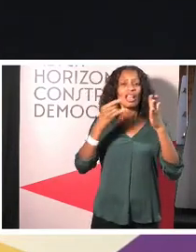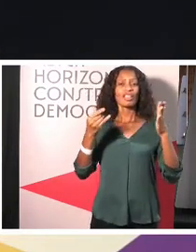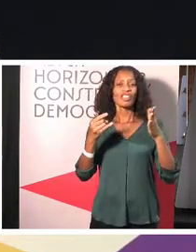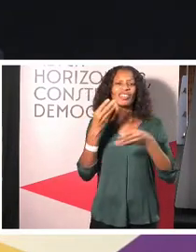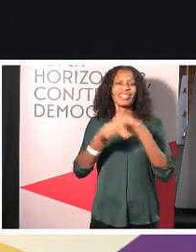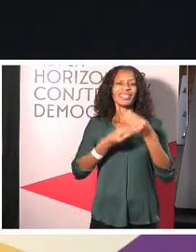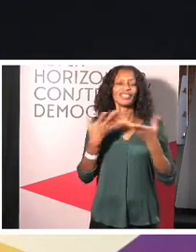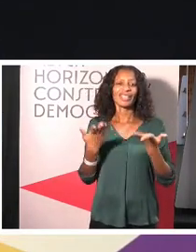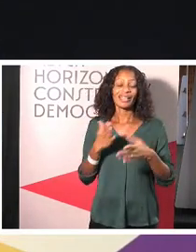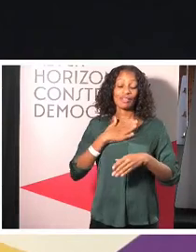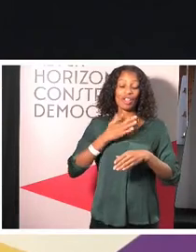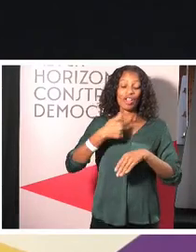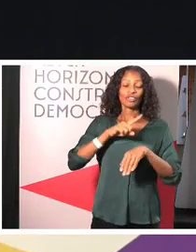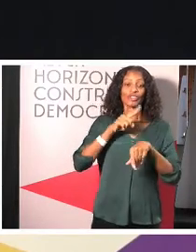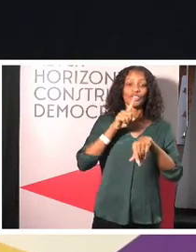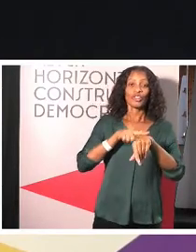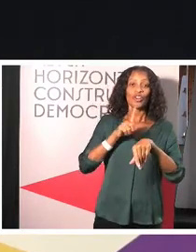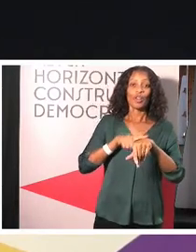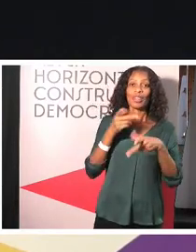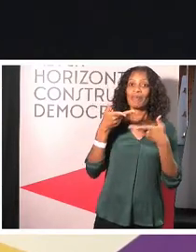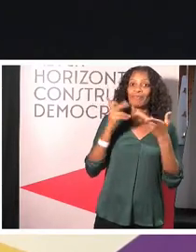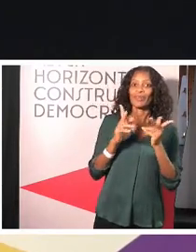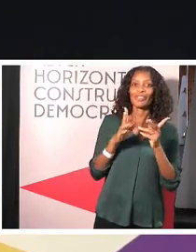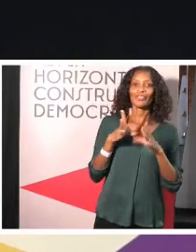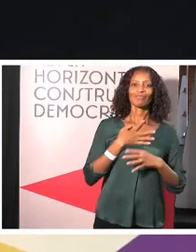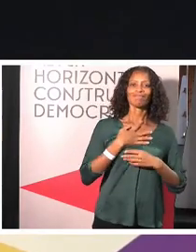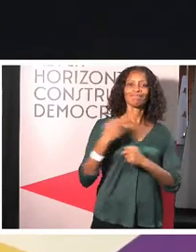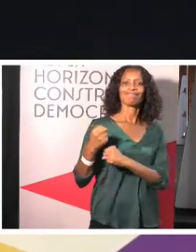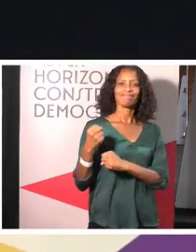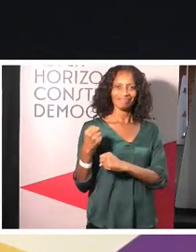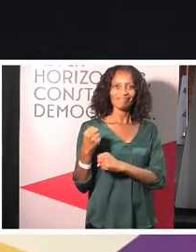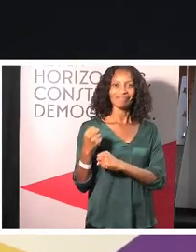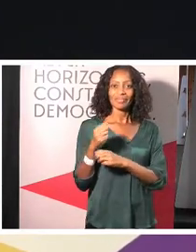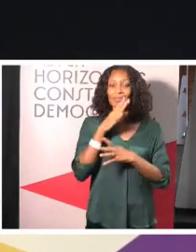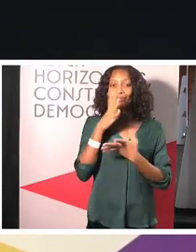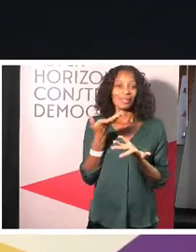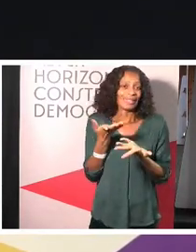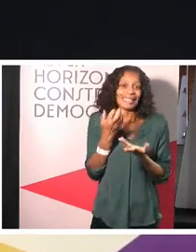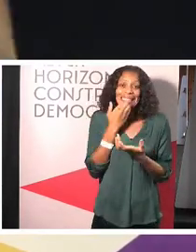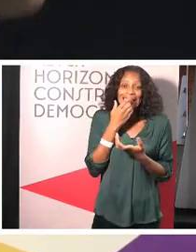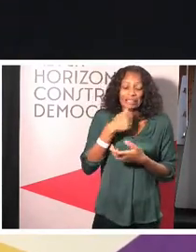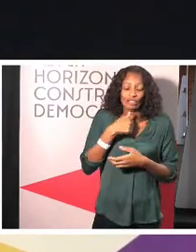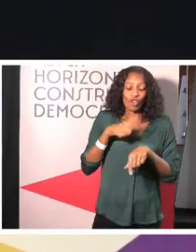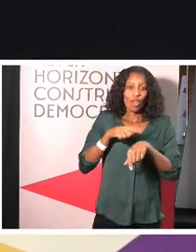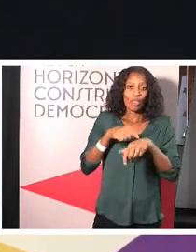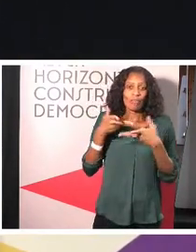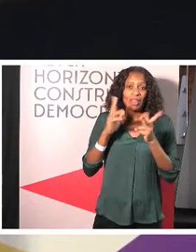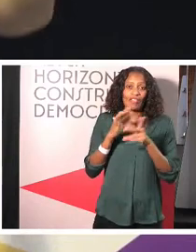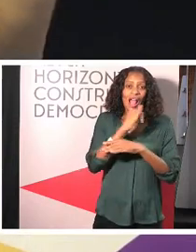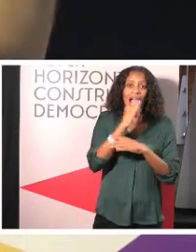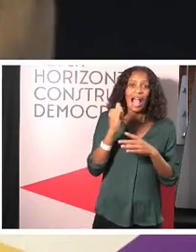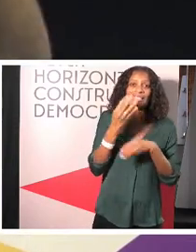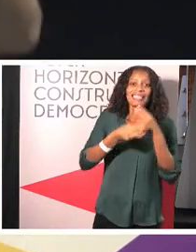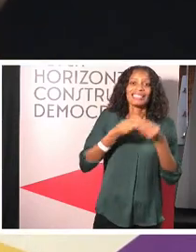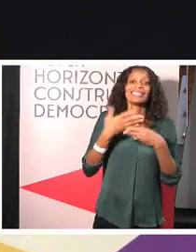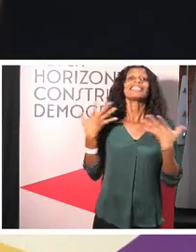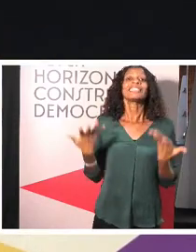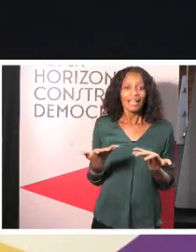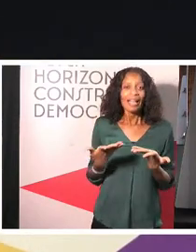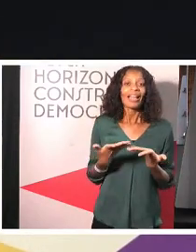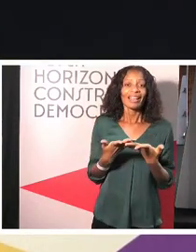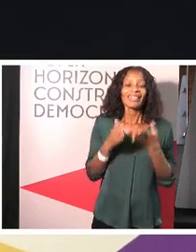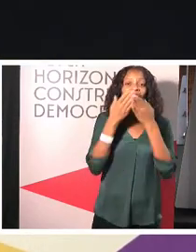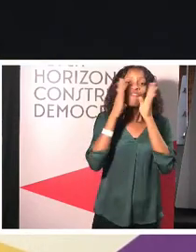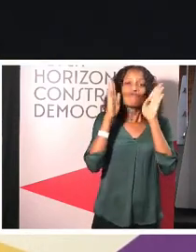estamos trabajando accedemos a él, pero Tinder, Facebook, Instagram, todas estas plataformas, lo que están, la televisión antes que las redes sociales, que esto no es